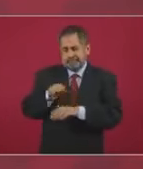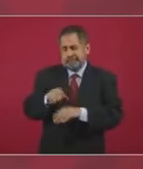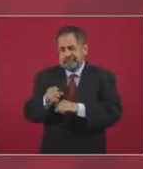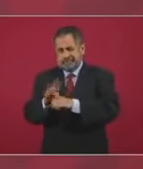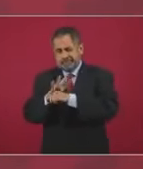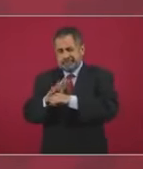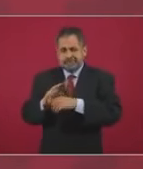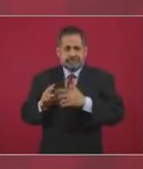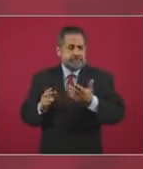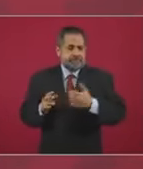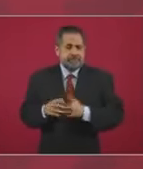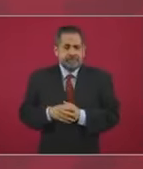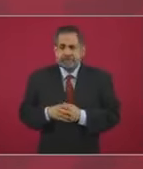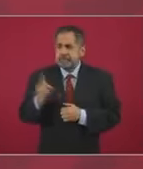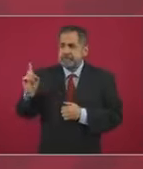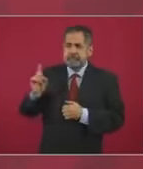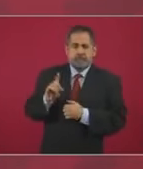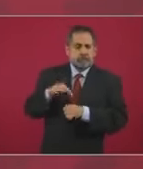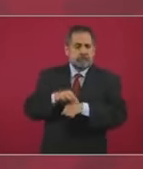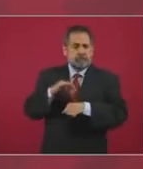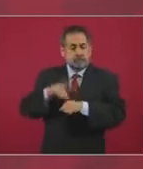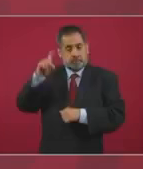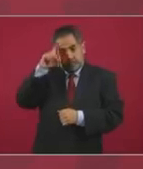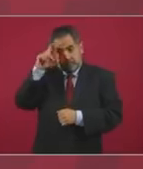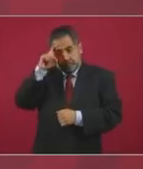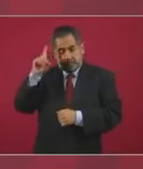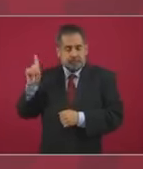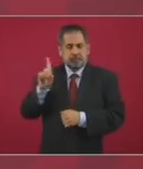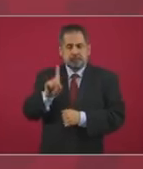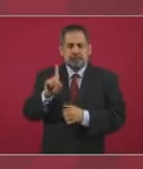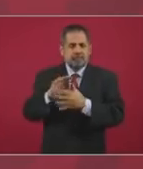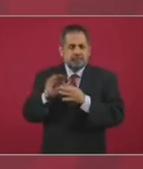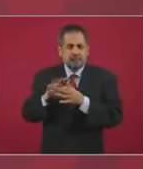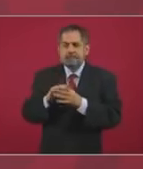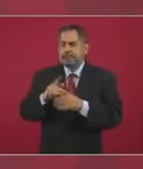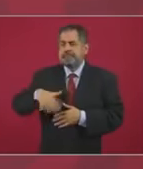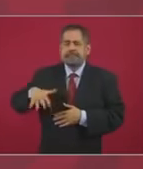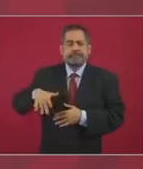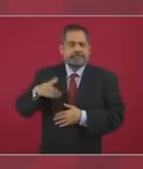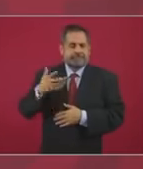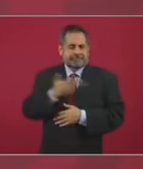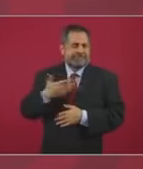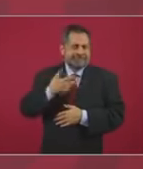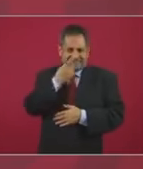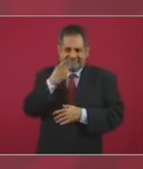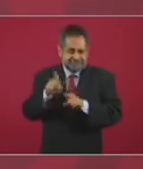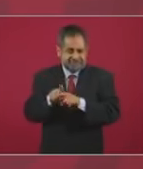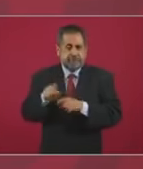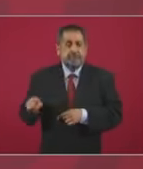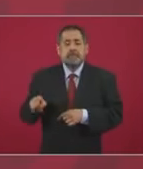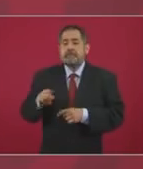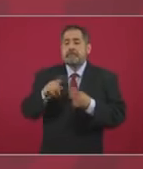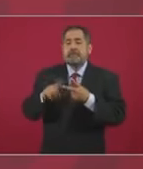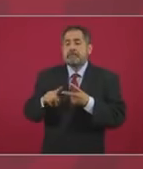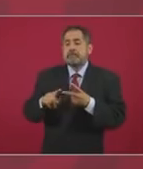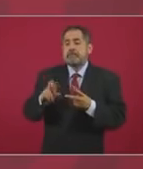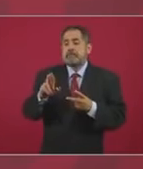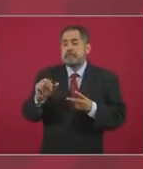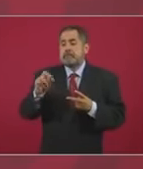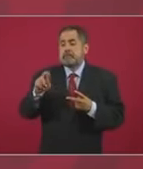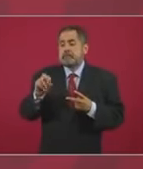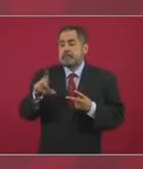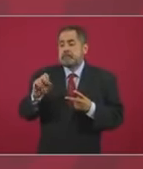SARS-CoV-2, en voz del doctor Hugo López-Gatell, como ya anunció el señor presidente, el doctor Ramiro López Elizalde